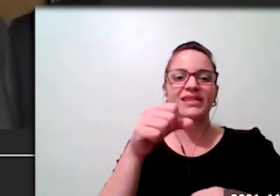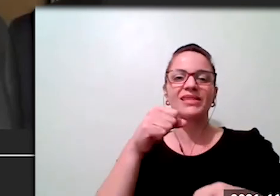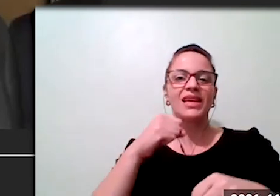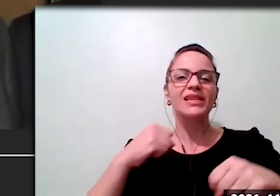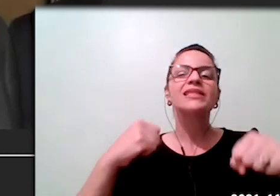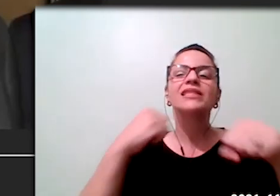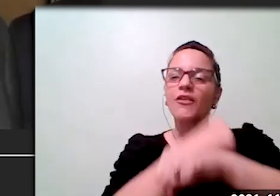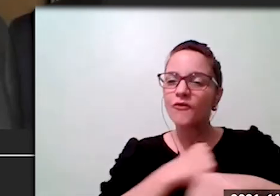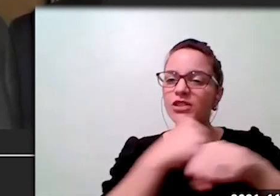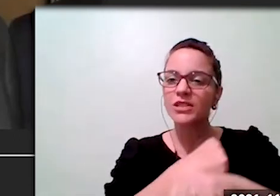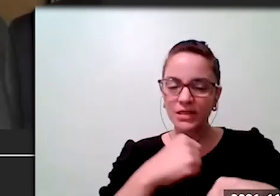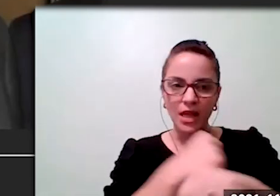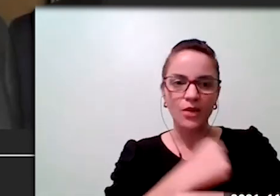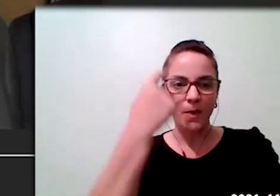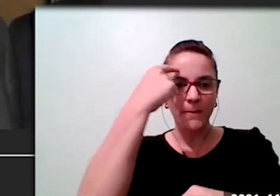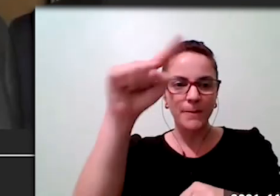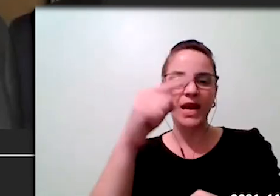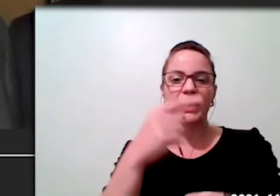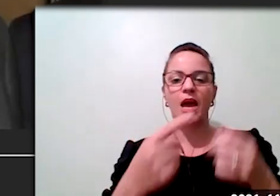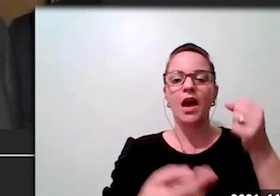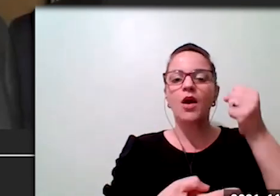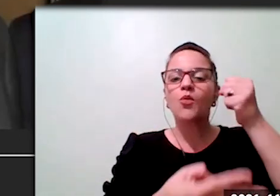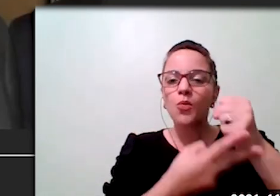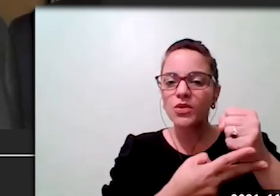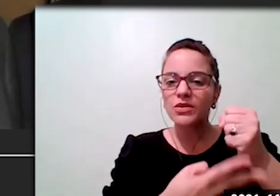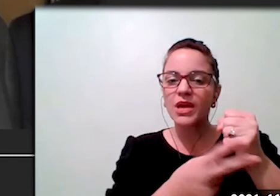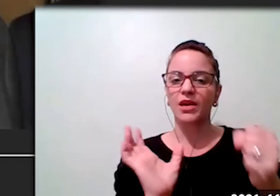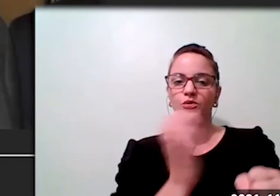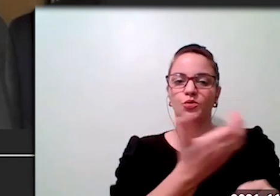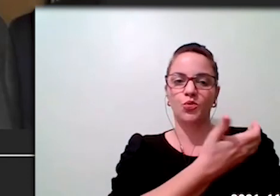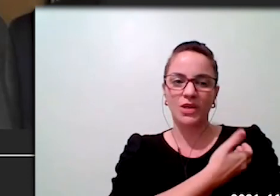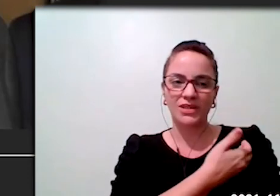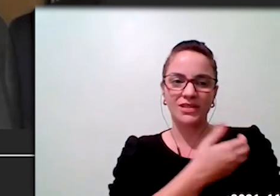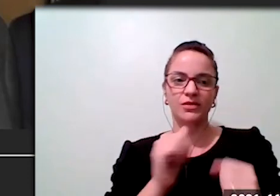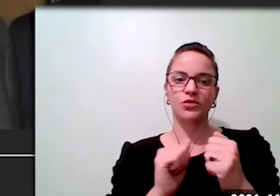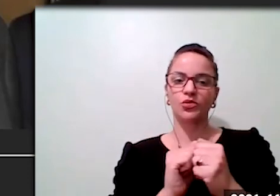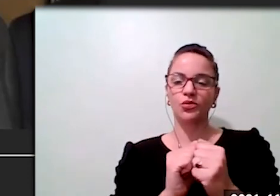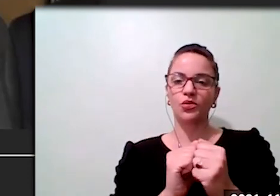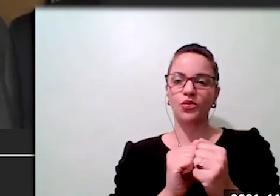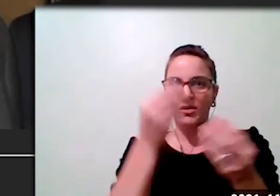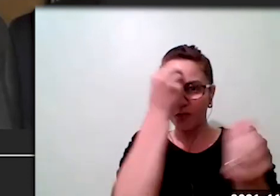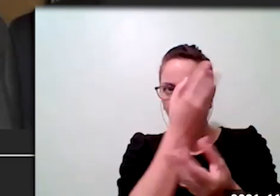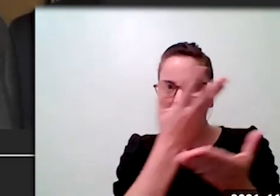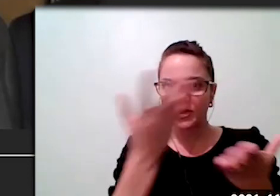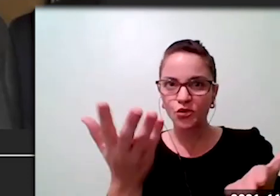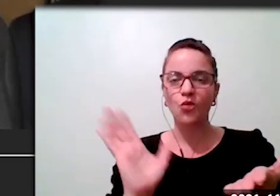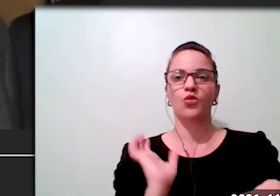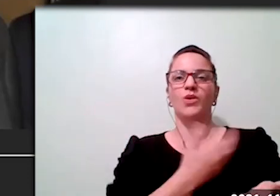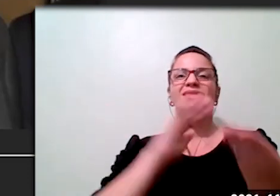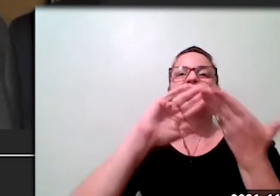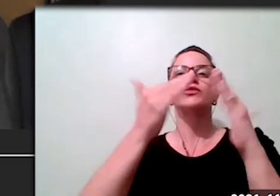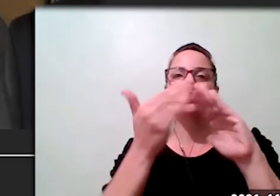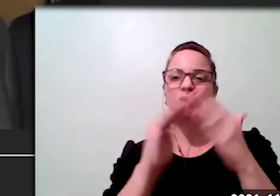por acrecentar el patrimonio documental y material puertorriqueño. En